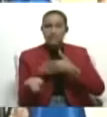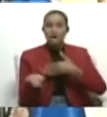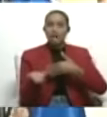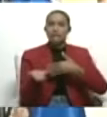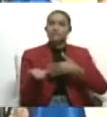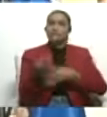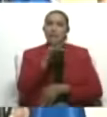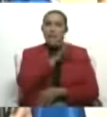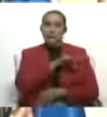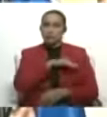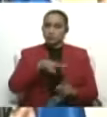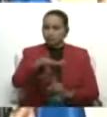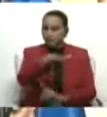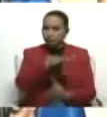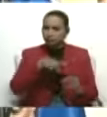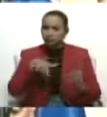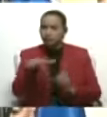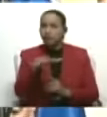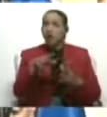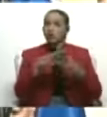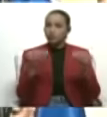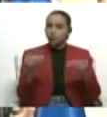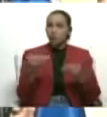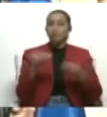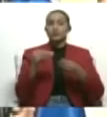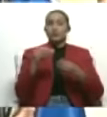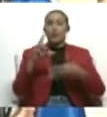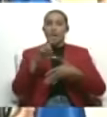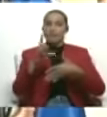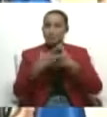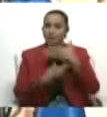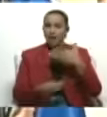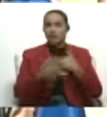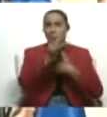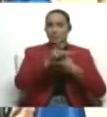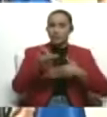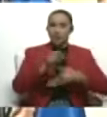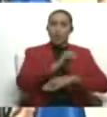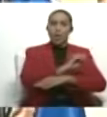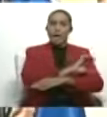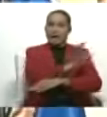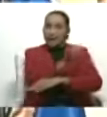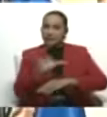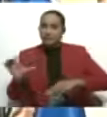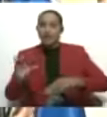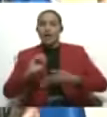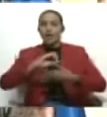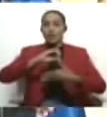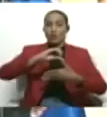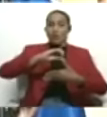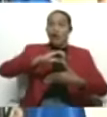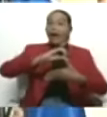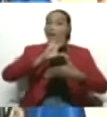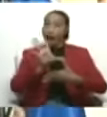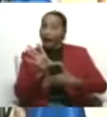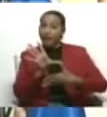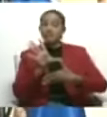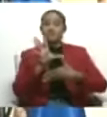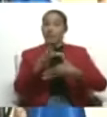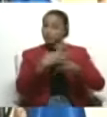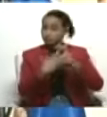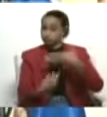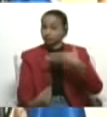Sociedad de Estados Latinoamericanos y Caribeños, ALBA, entre otras organizaciones